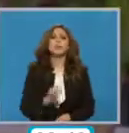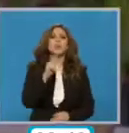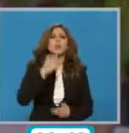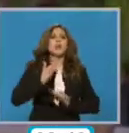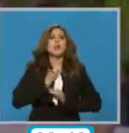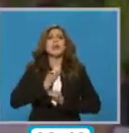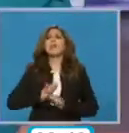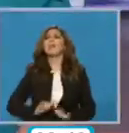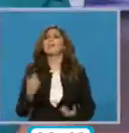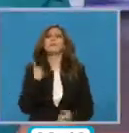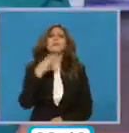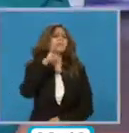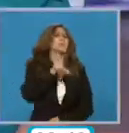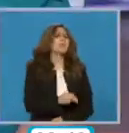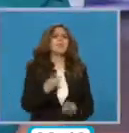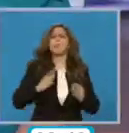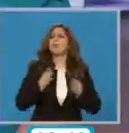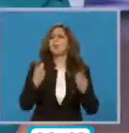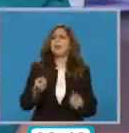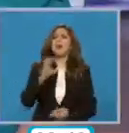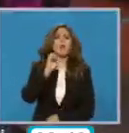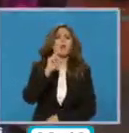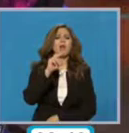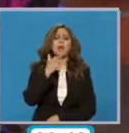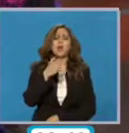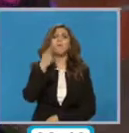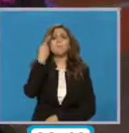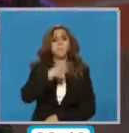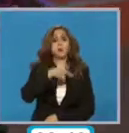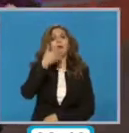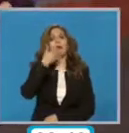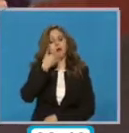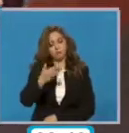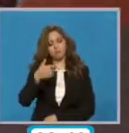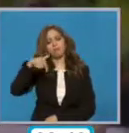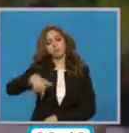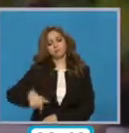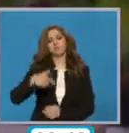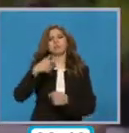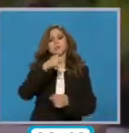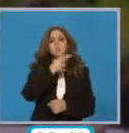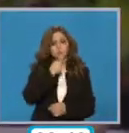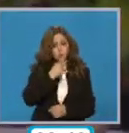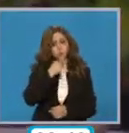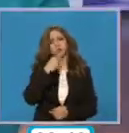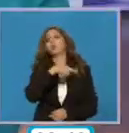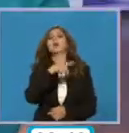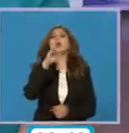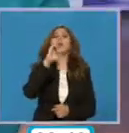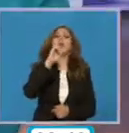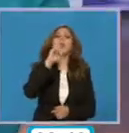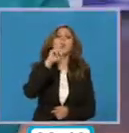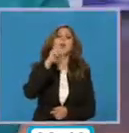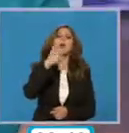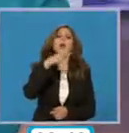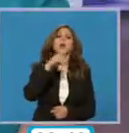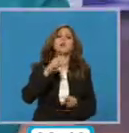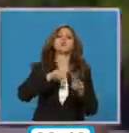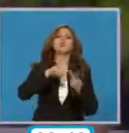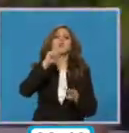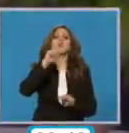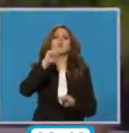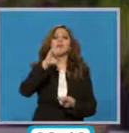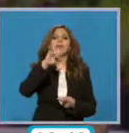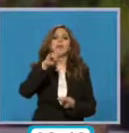así como, no, yo no hablo de esto. Claro. Pero entonces qué bueno que ahora ya se puedan utilizar los órganos o tejidos blandos de personas que fallecen